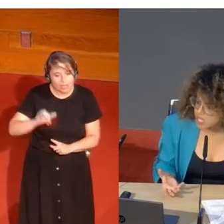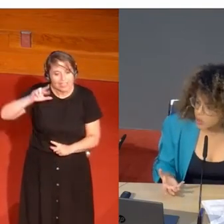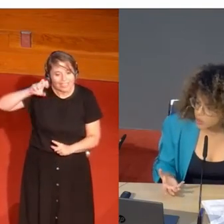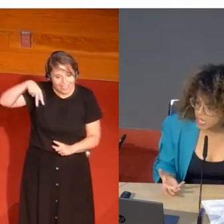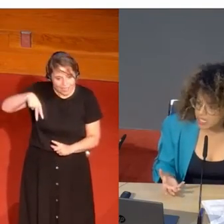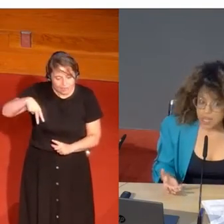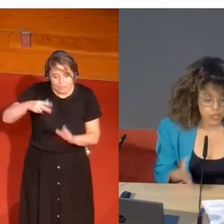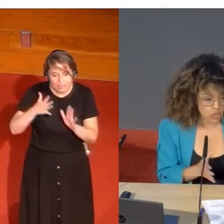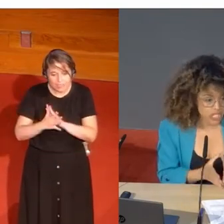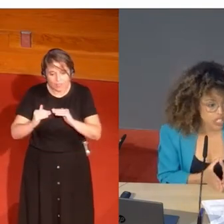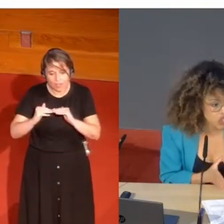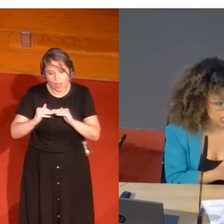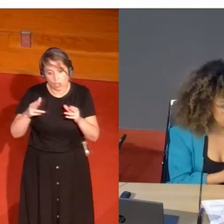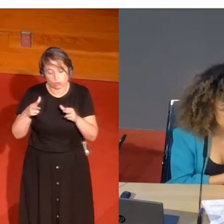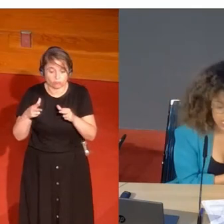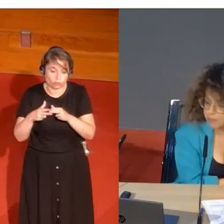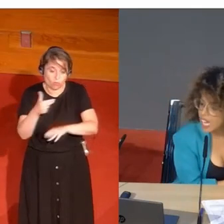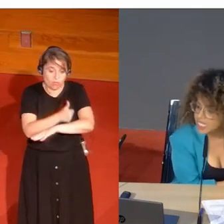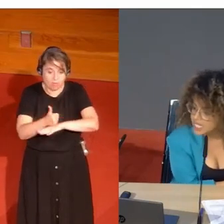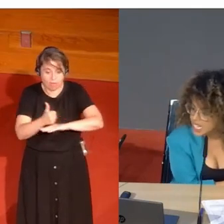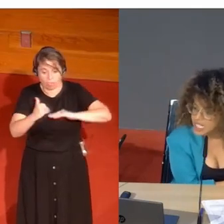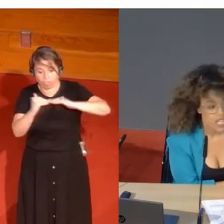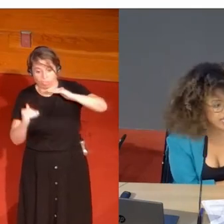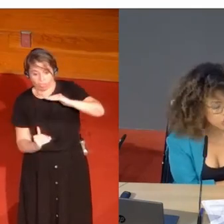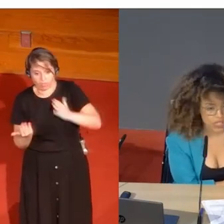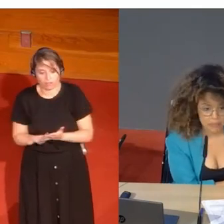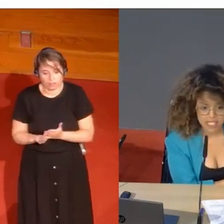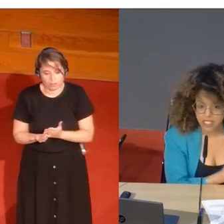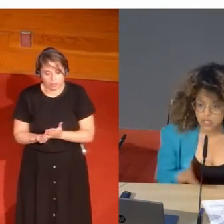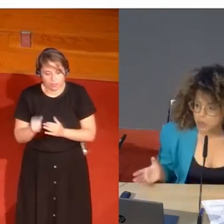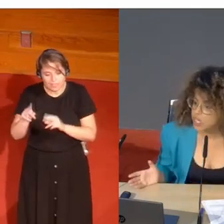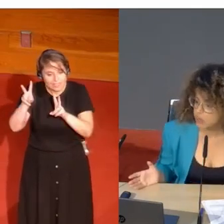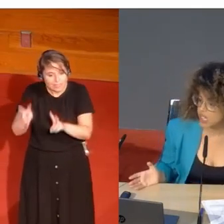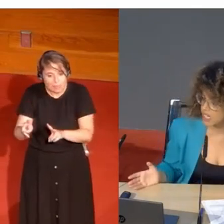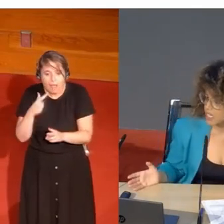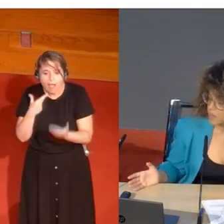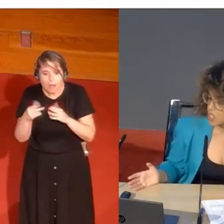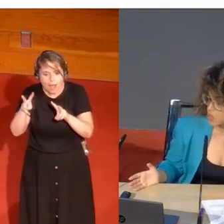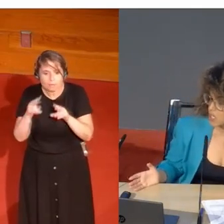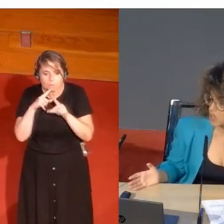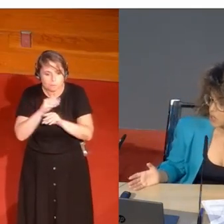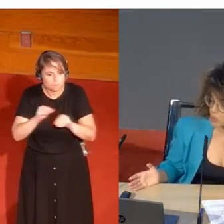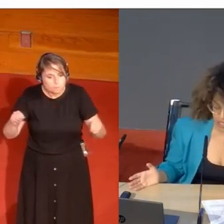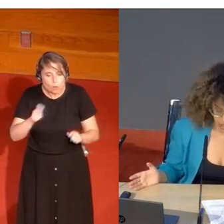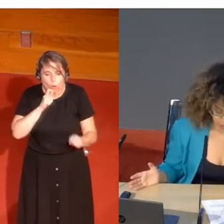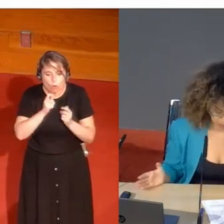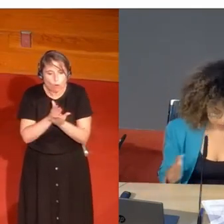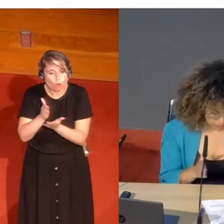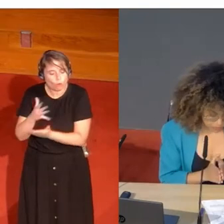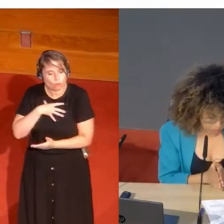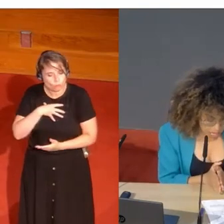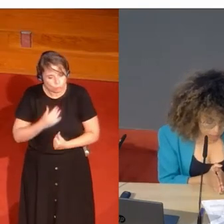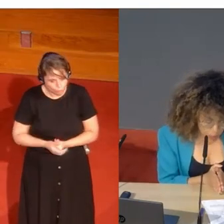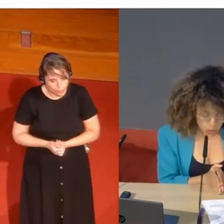ciudadanos de segunda Pues los derechos de las minorías bajay en Irán es un tema que no se puede abordar en los medios de